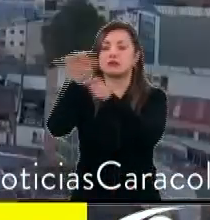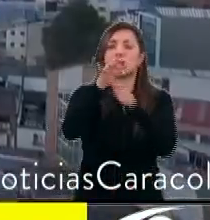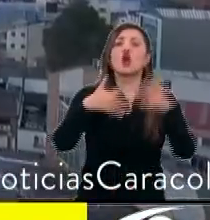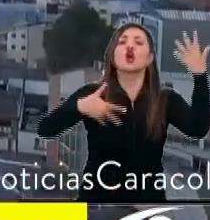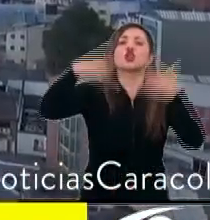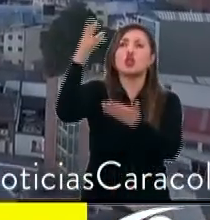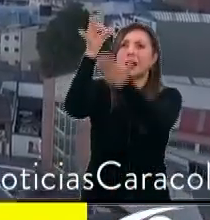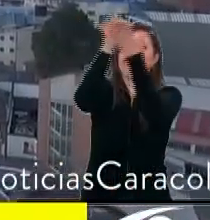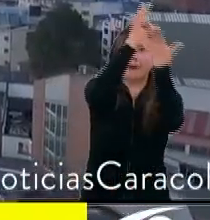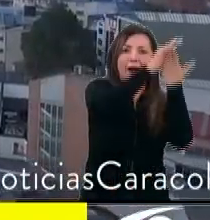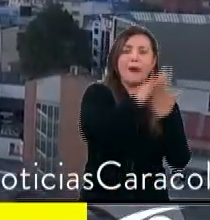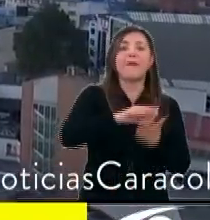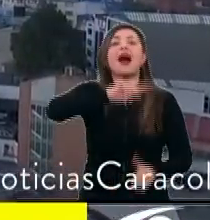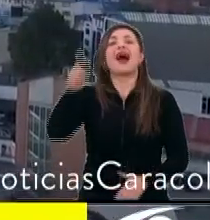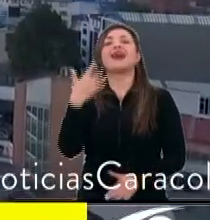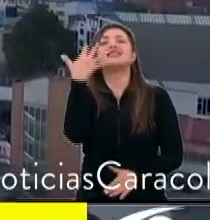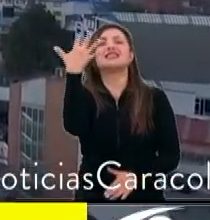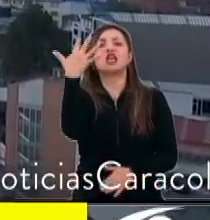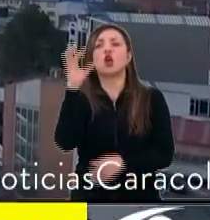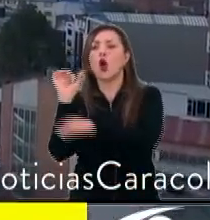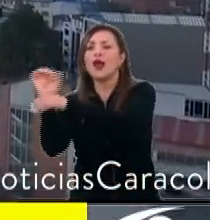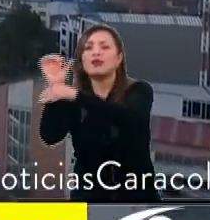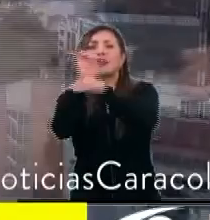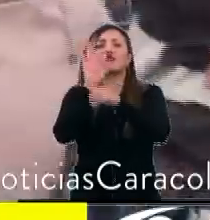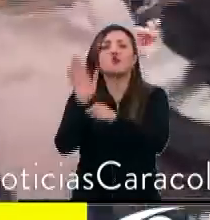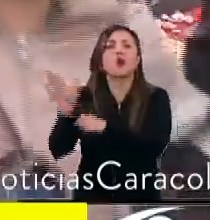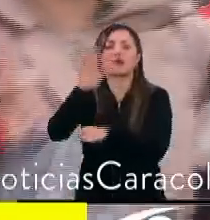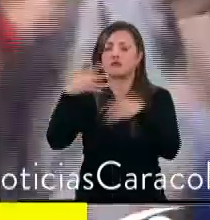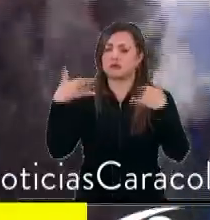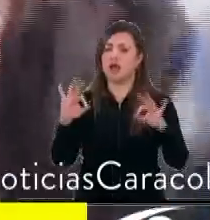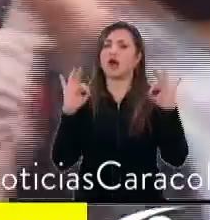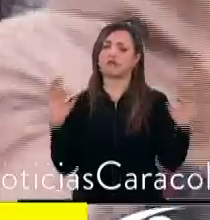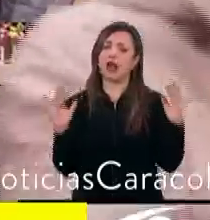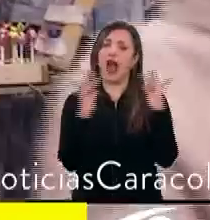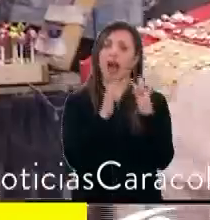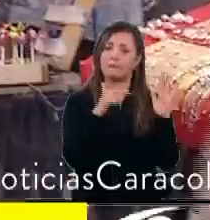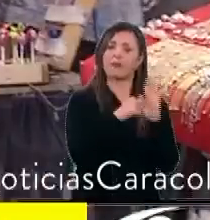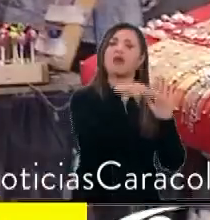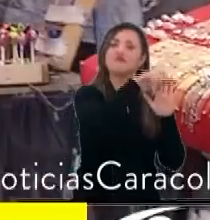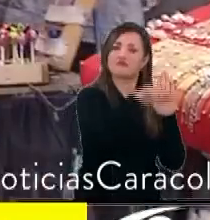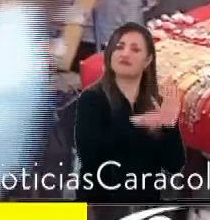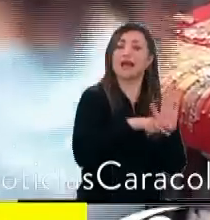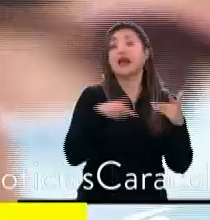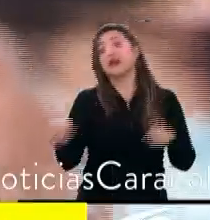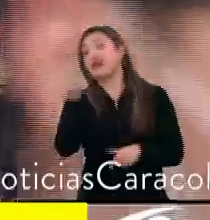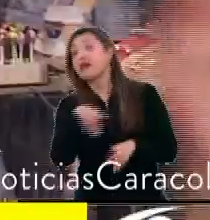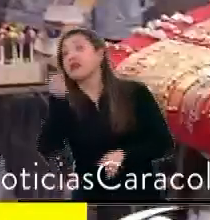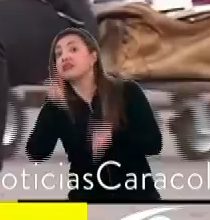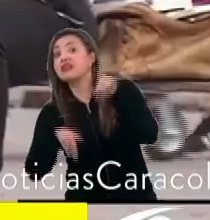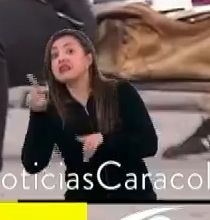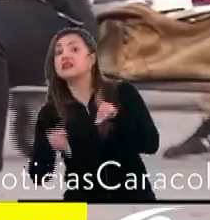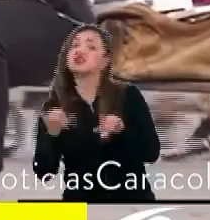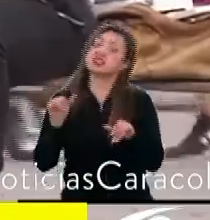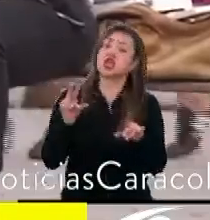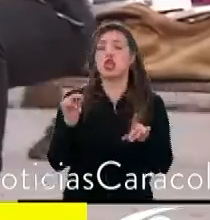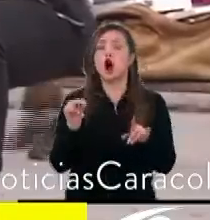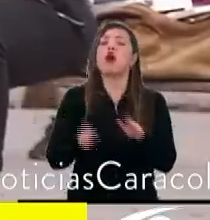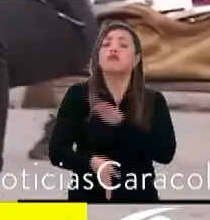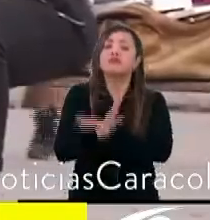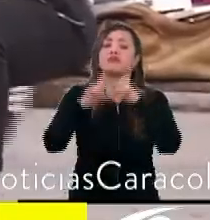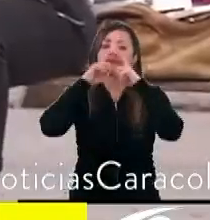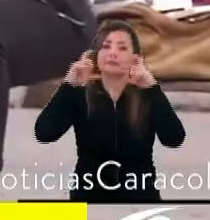y 5 entidades territoriales hacen parte de este favorable panorama y podrán decidir sobre el uso o no del